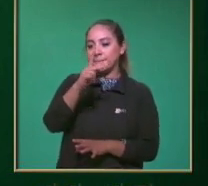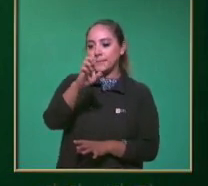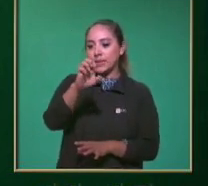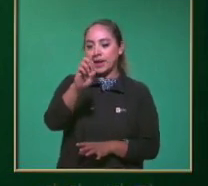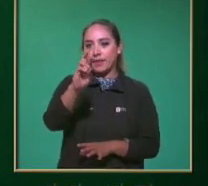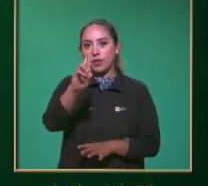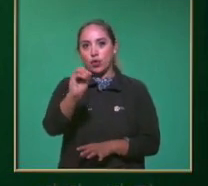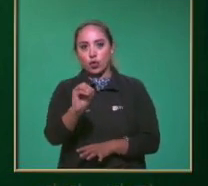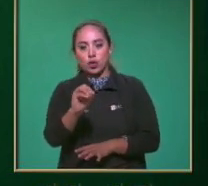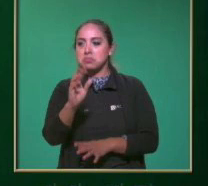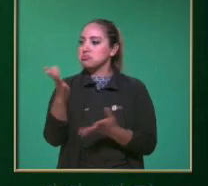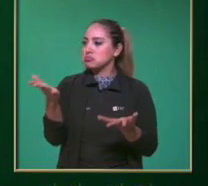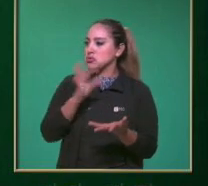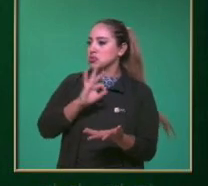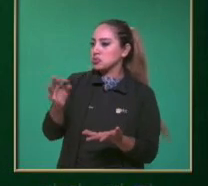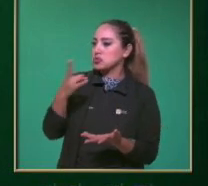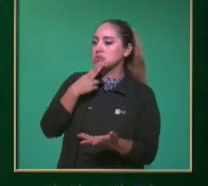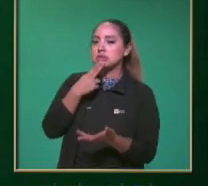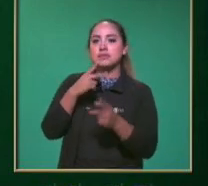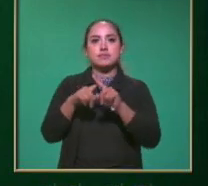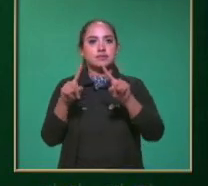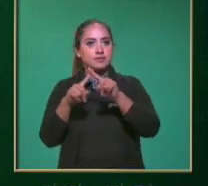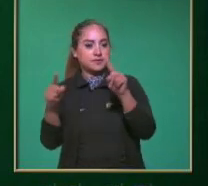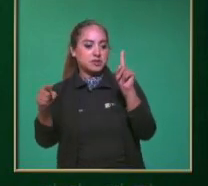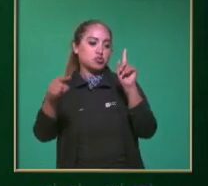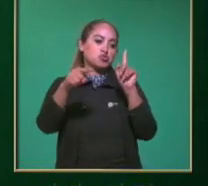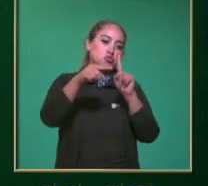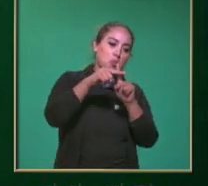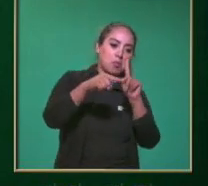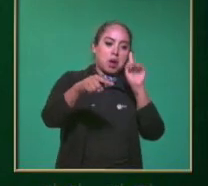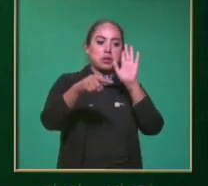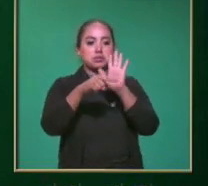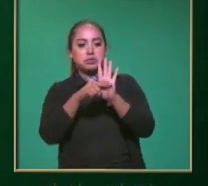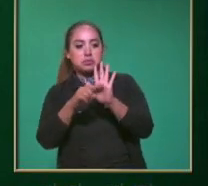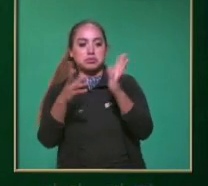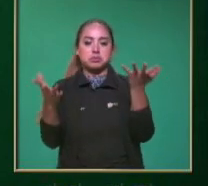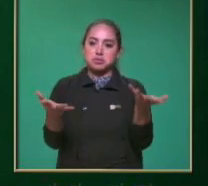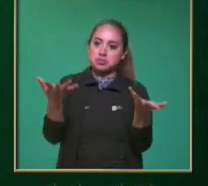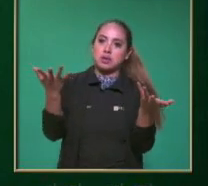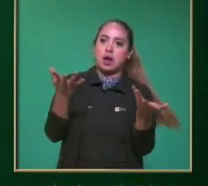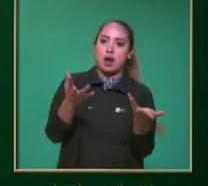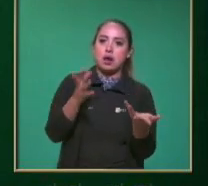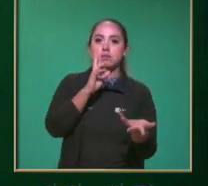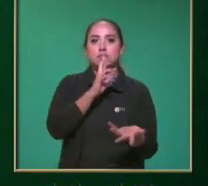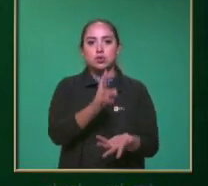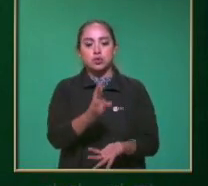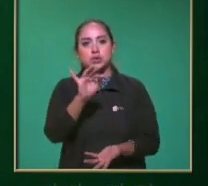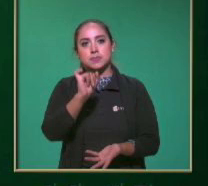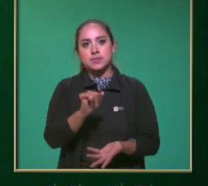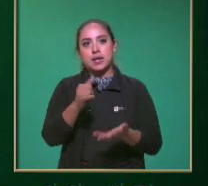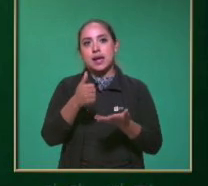como podemos usar diferentes operaciones para resolver las actividades y con ayuda del ábaco